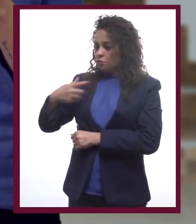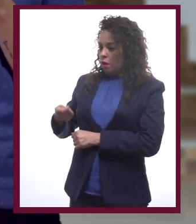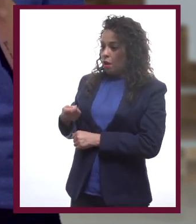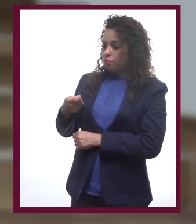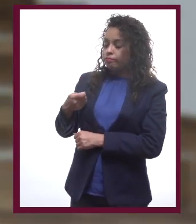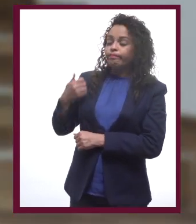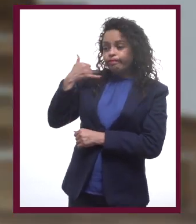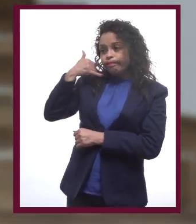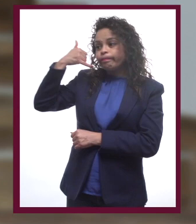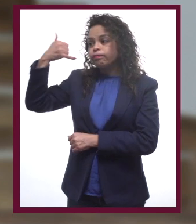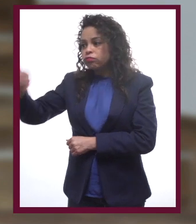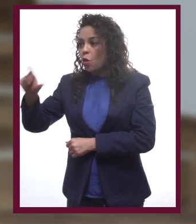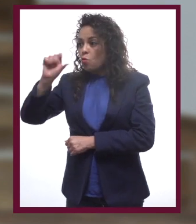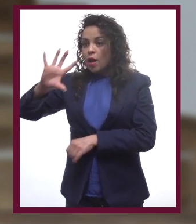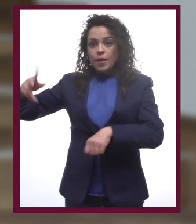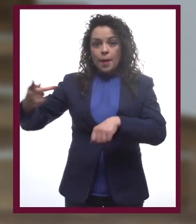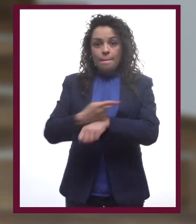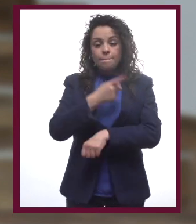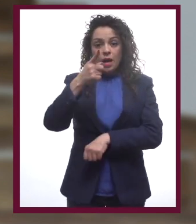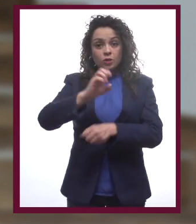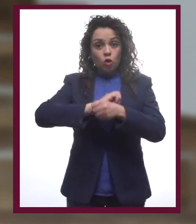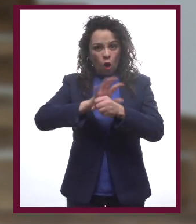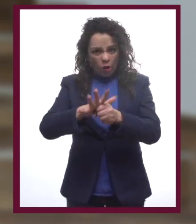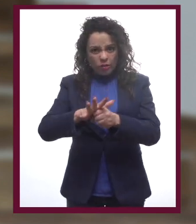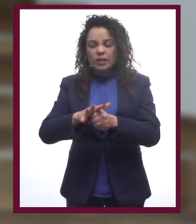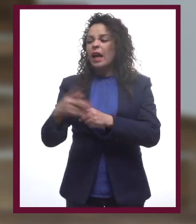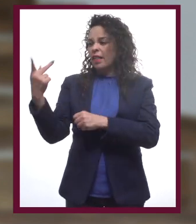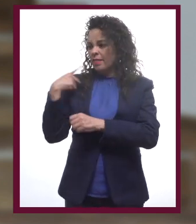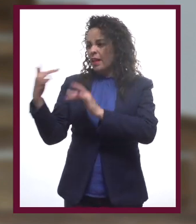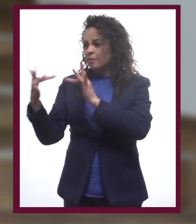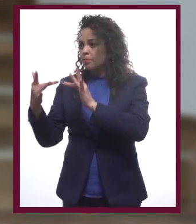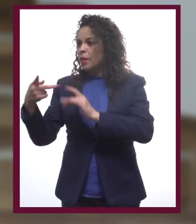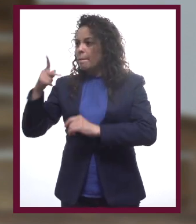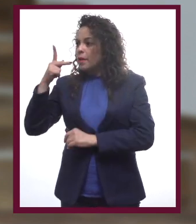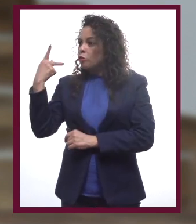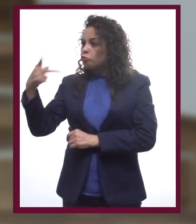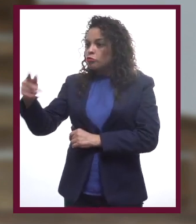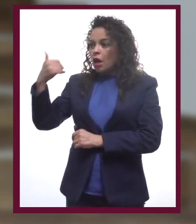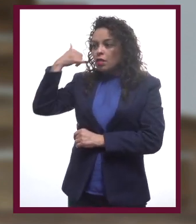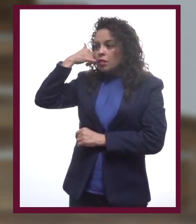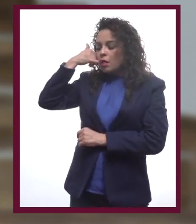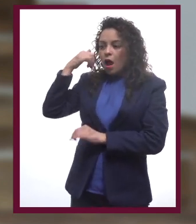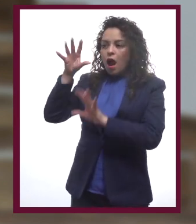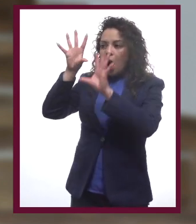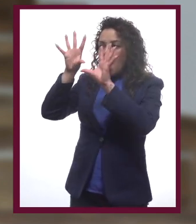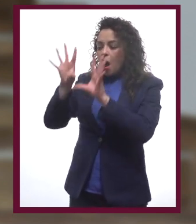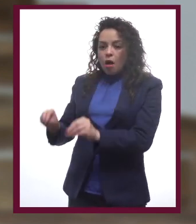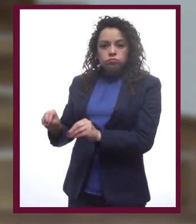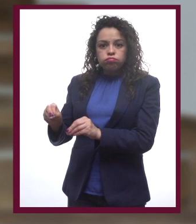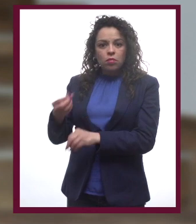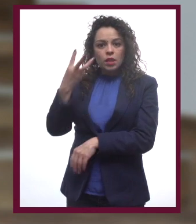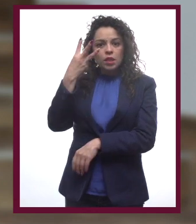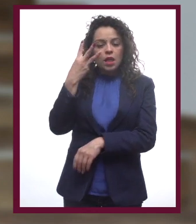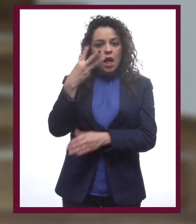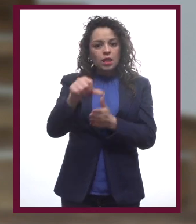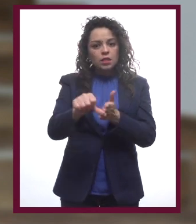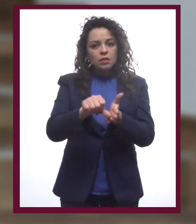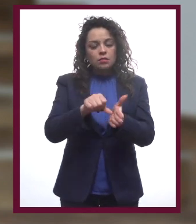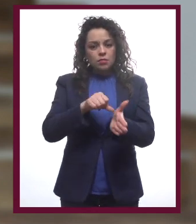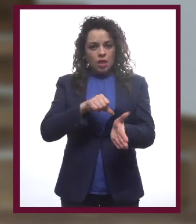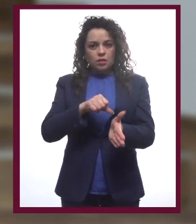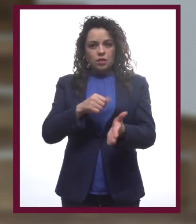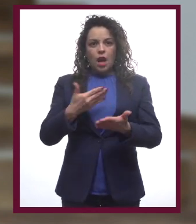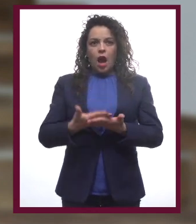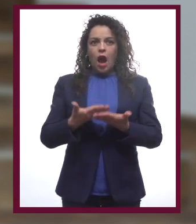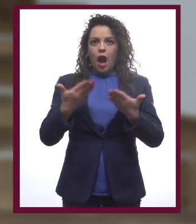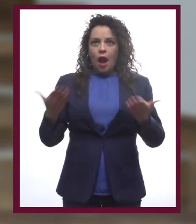laboratorio. Los llamé a todos después del accidente del coronavirus. Pero todos sus teléfonos han estado muertos por 3